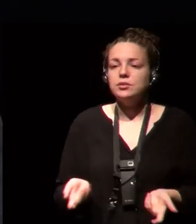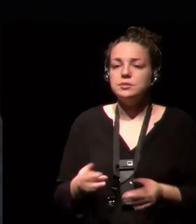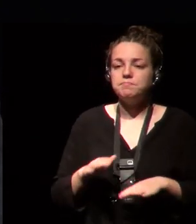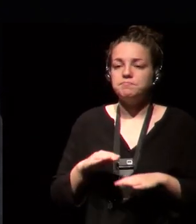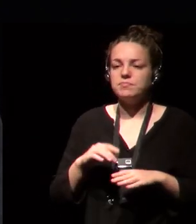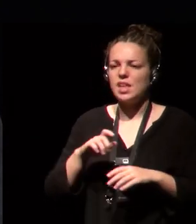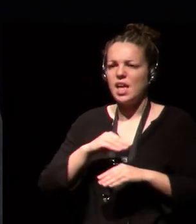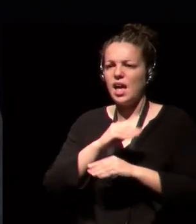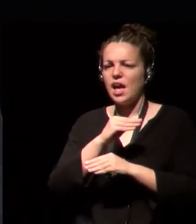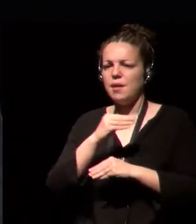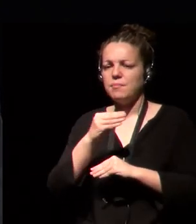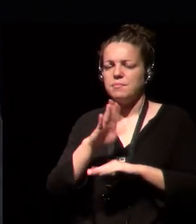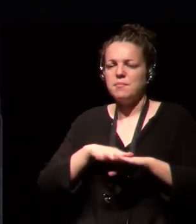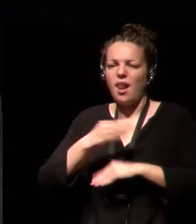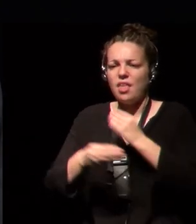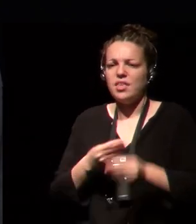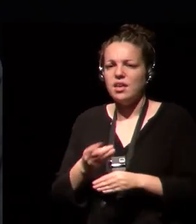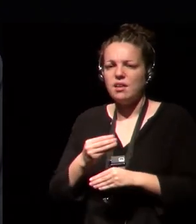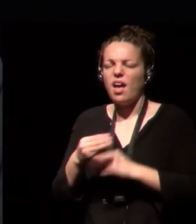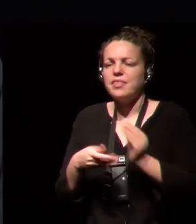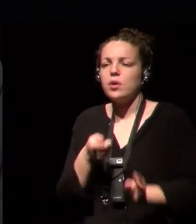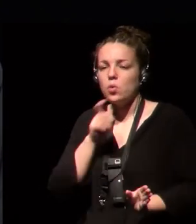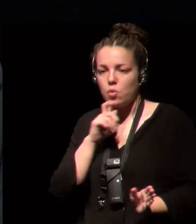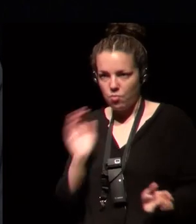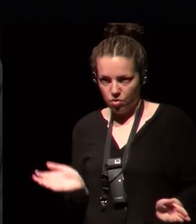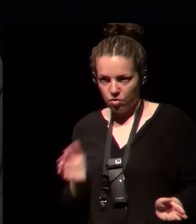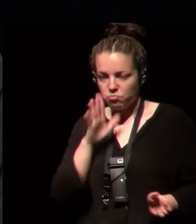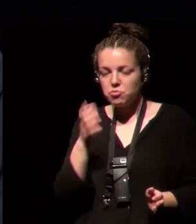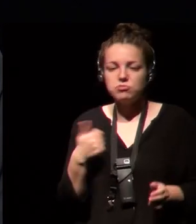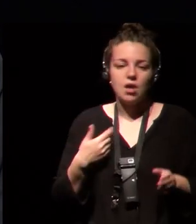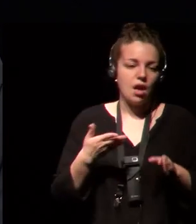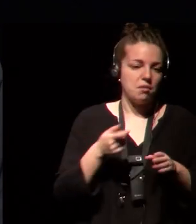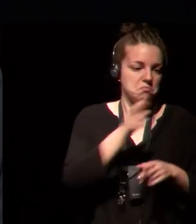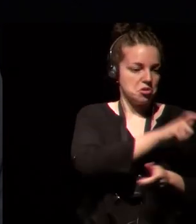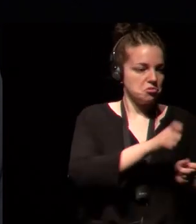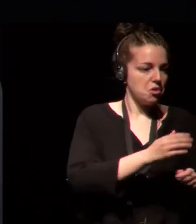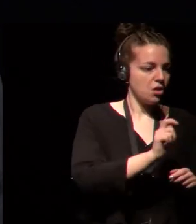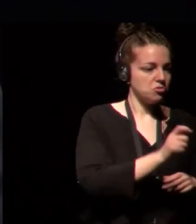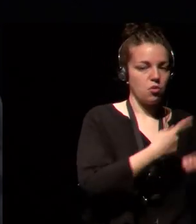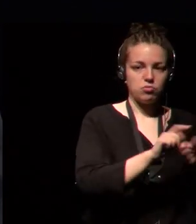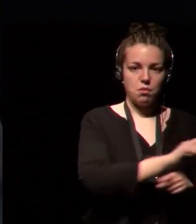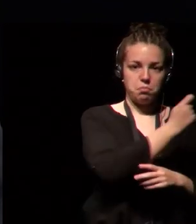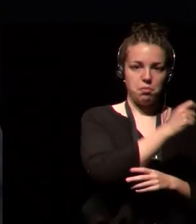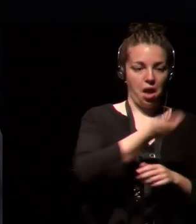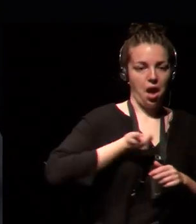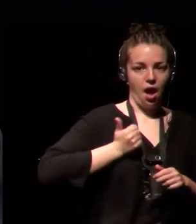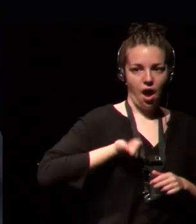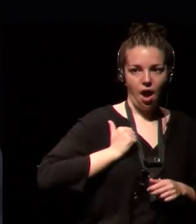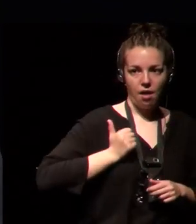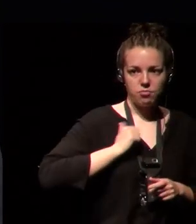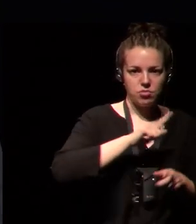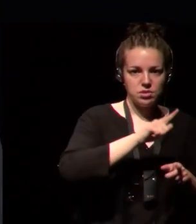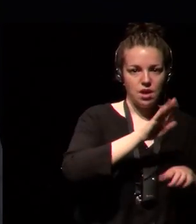Pues aprovechamos lo conseguido por otros antes, creando el flujo, consiguiendo cambios en la